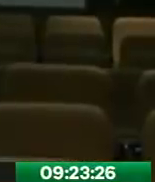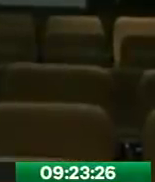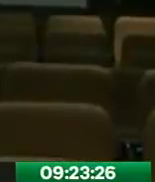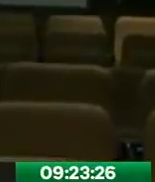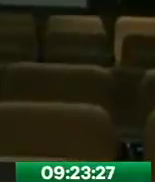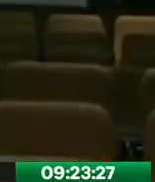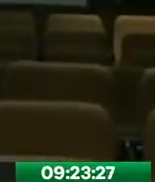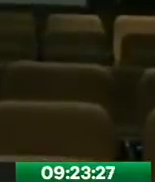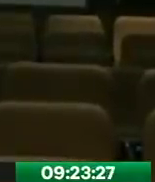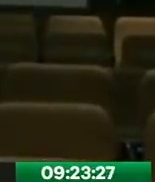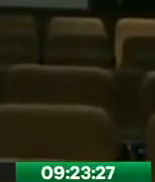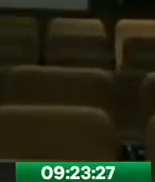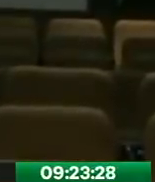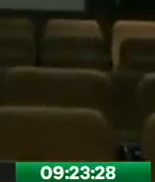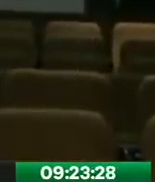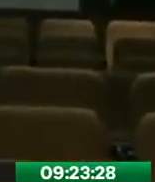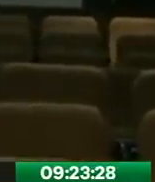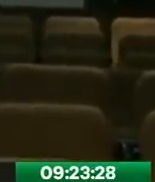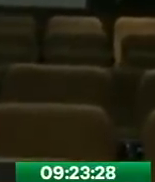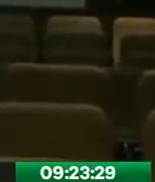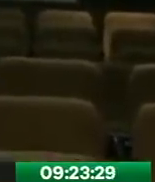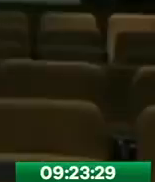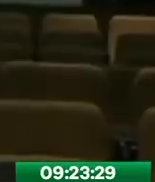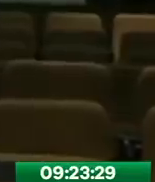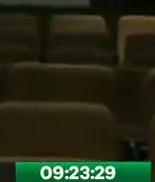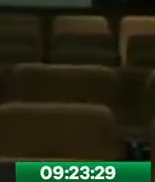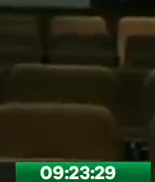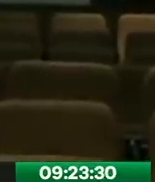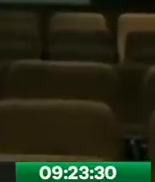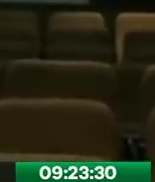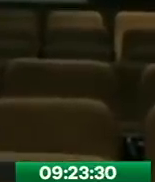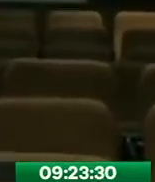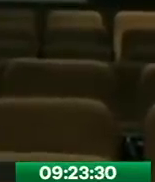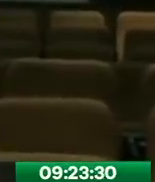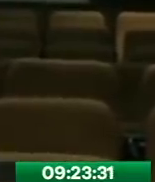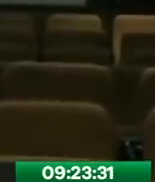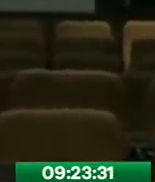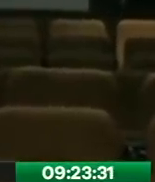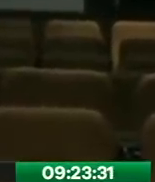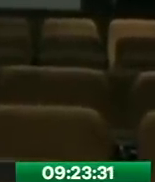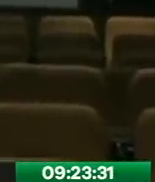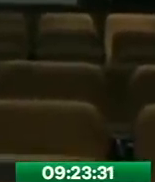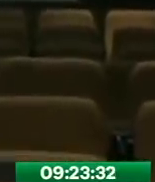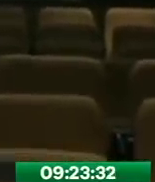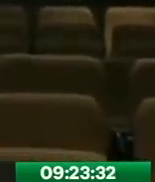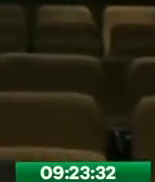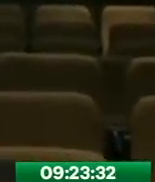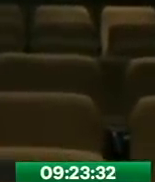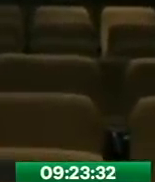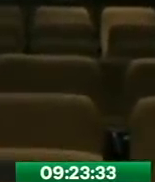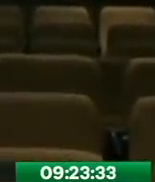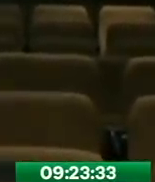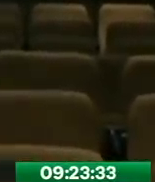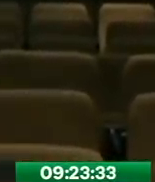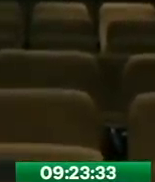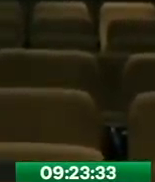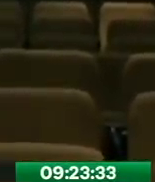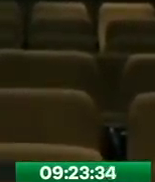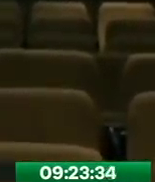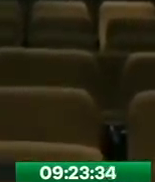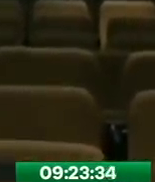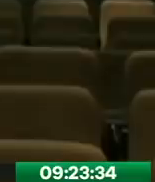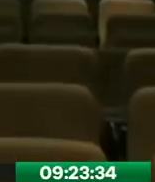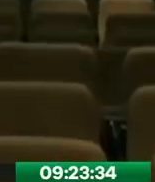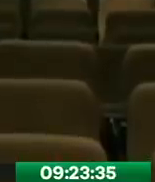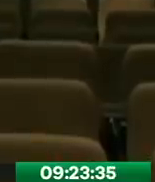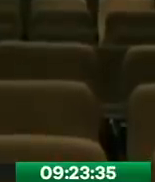hemos sido reconocidos esta noche por la Policía Nacional. Esta noble institución que encabeza la general Tania Varela,